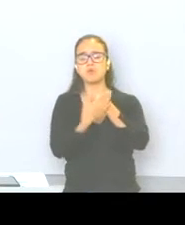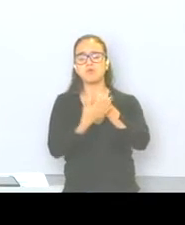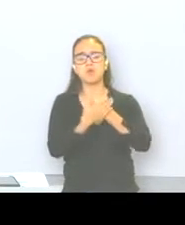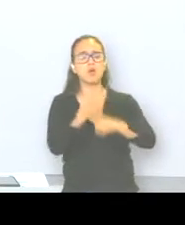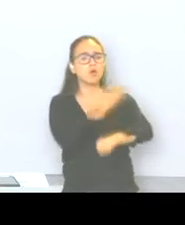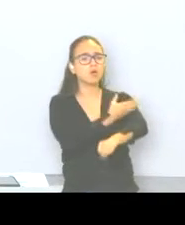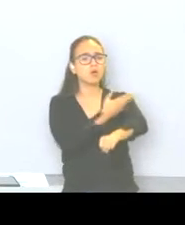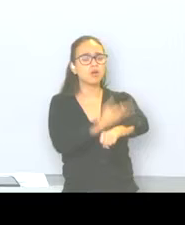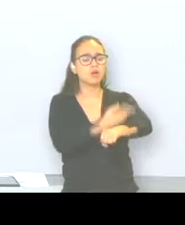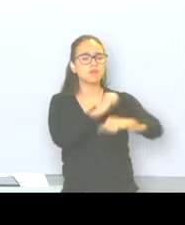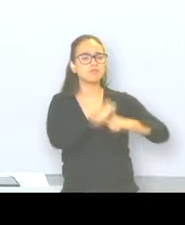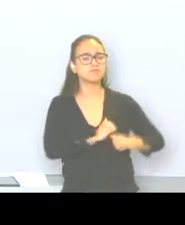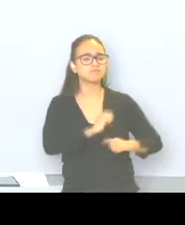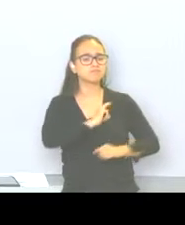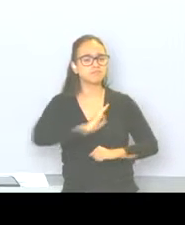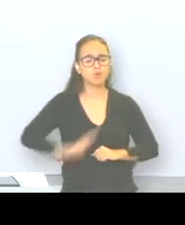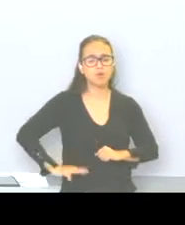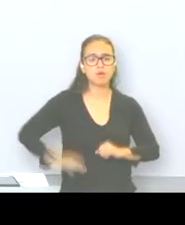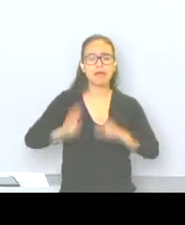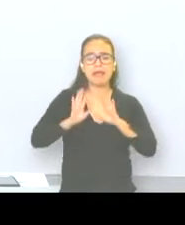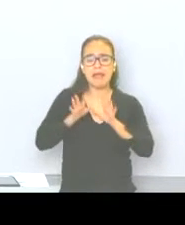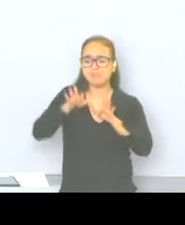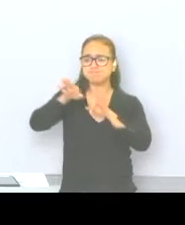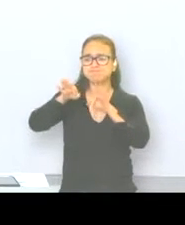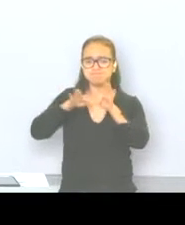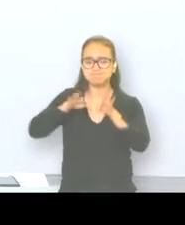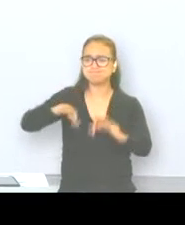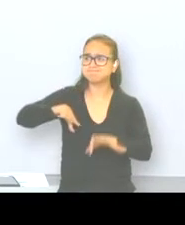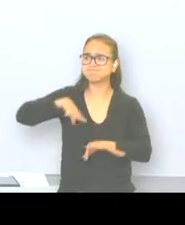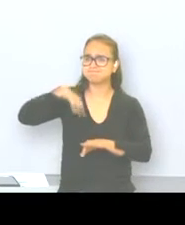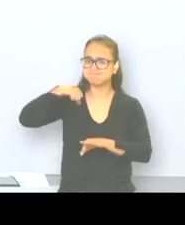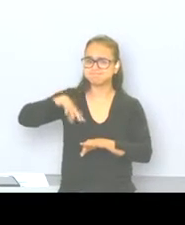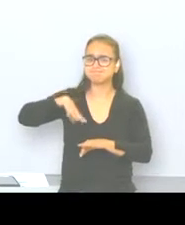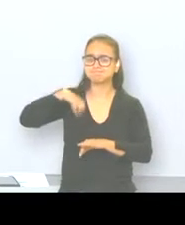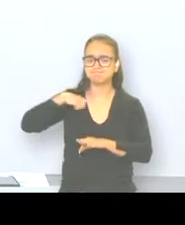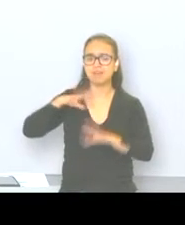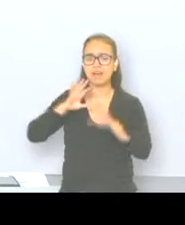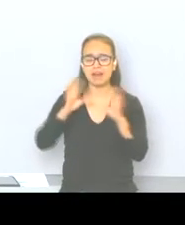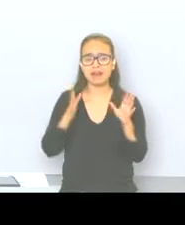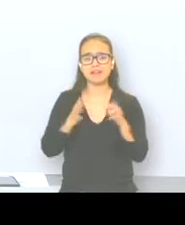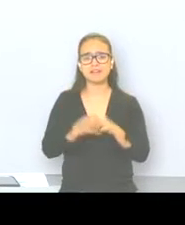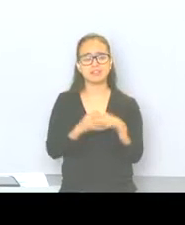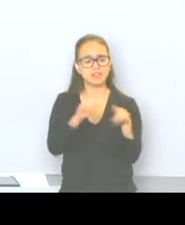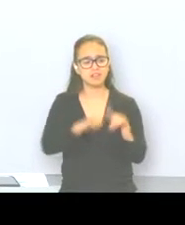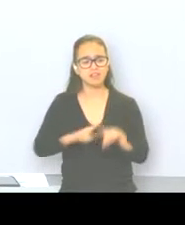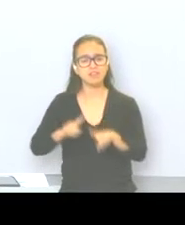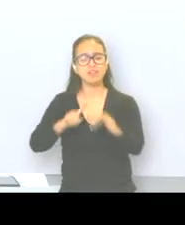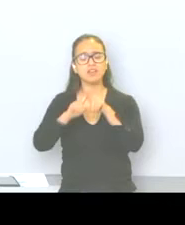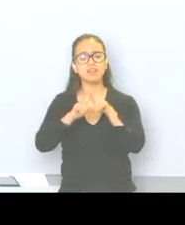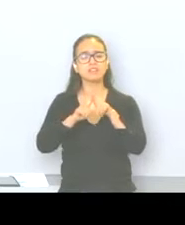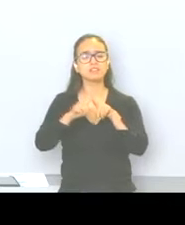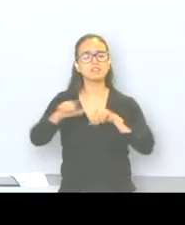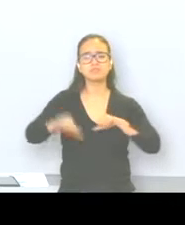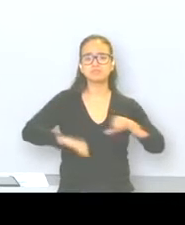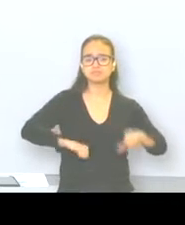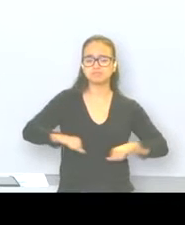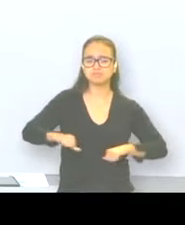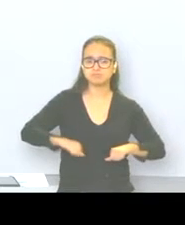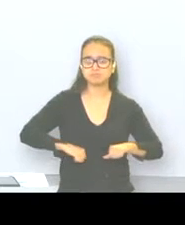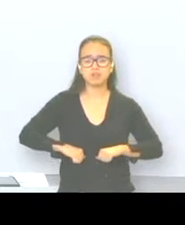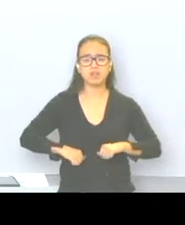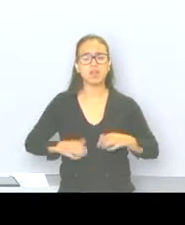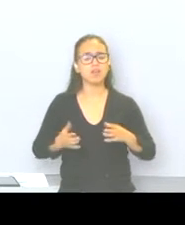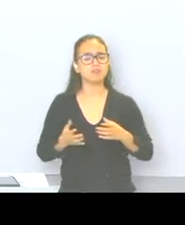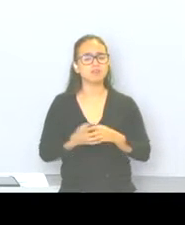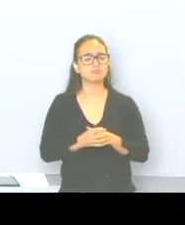las autoridades municipales han hecho su trabajo, hemos estado realizando toda una serie de acciones, inclusive de comunicación